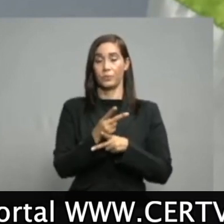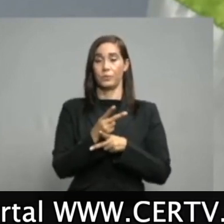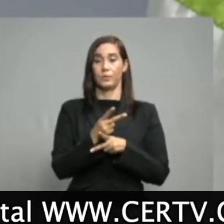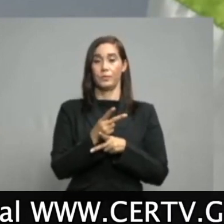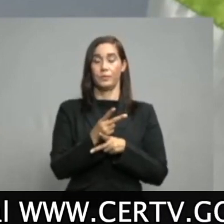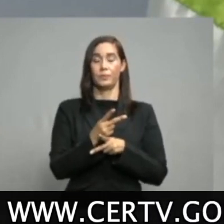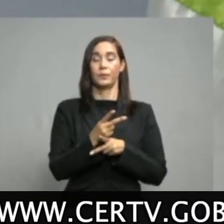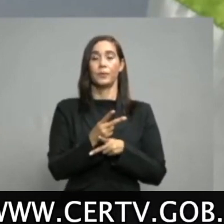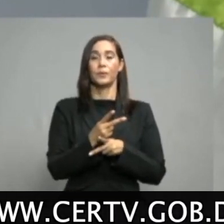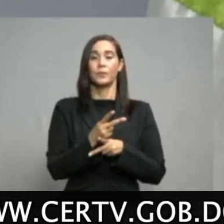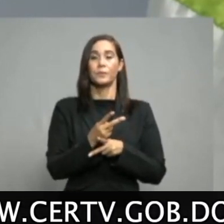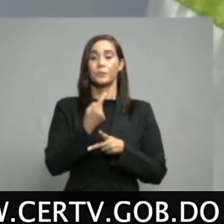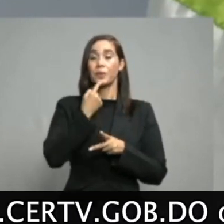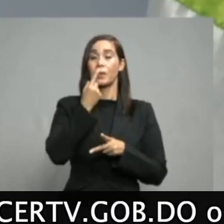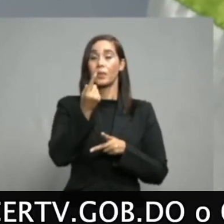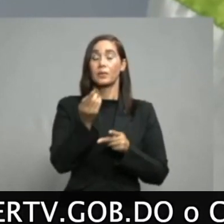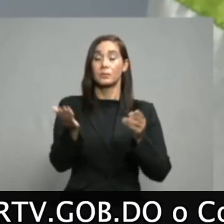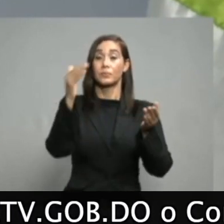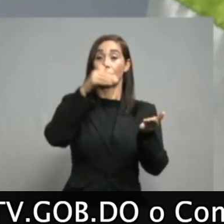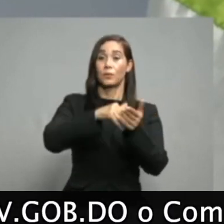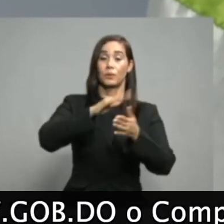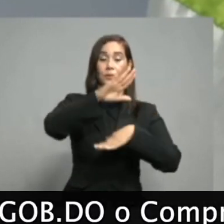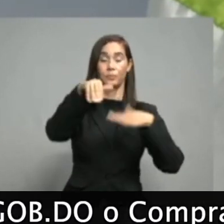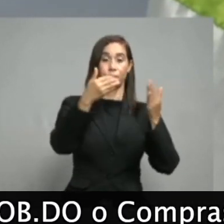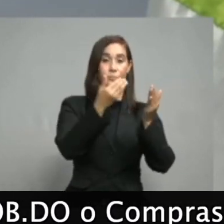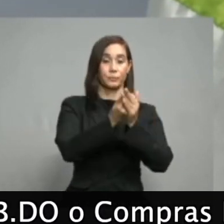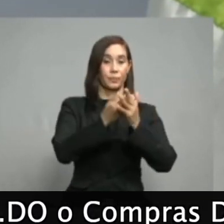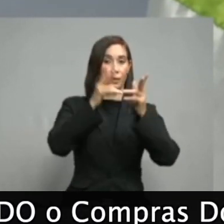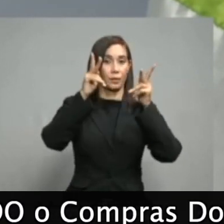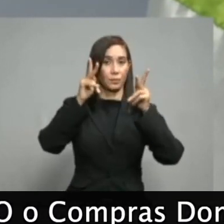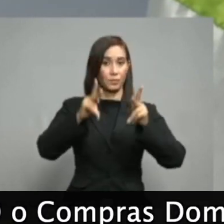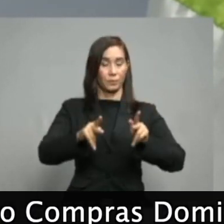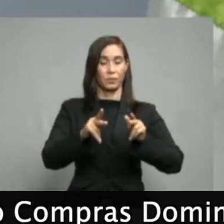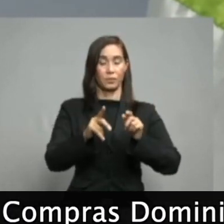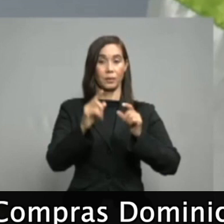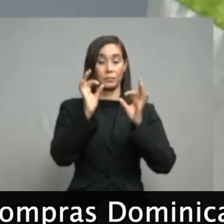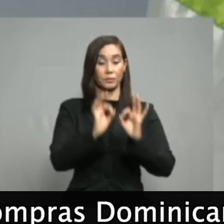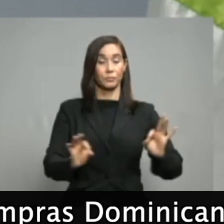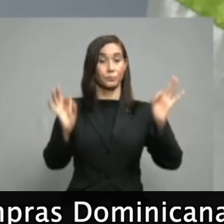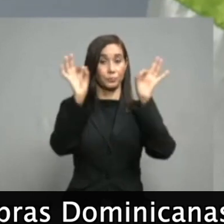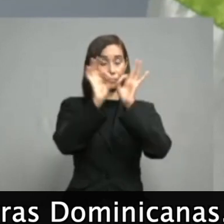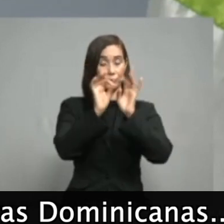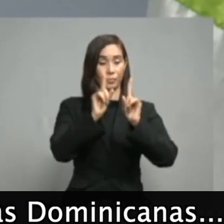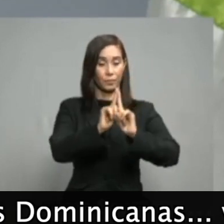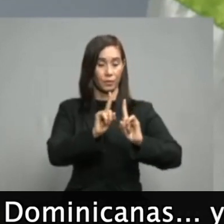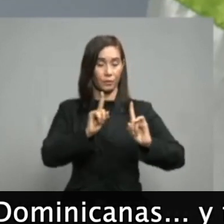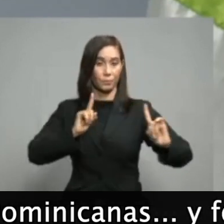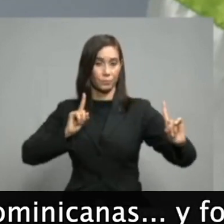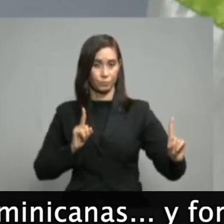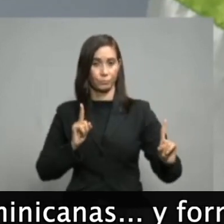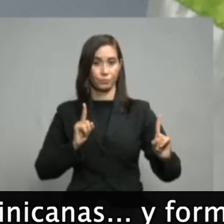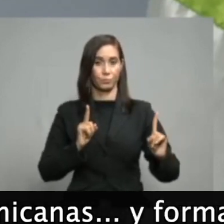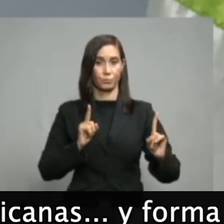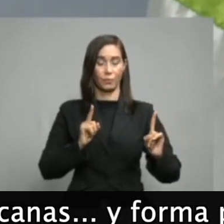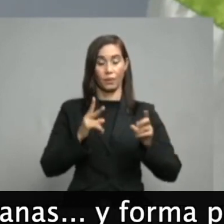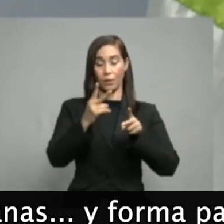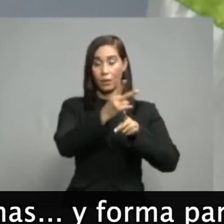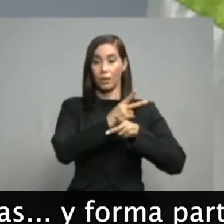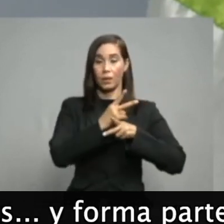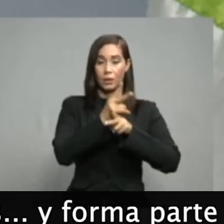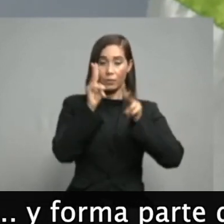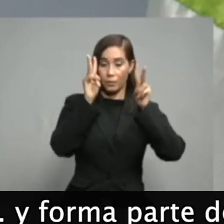reiterar a toda nuestra población de mantener el distanciamiento físico y el cuidado y